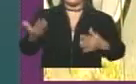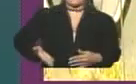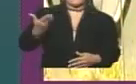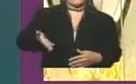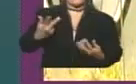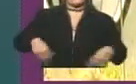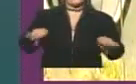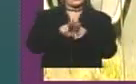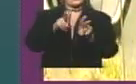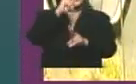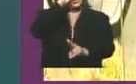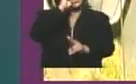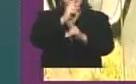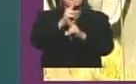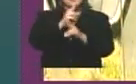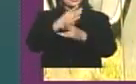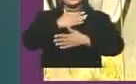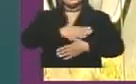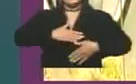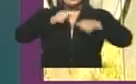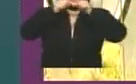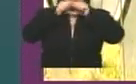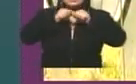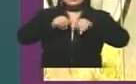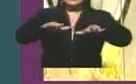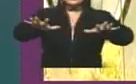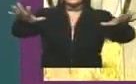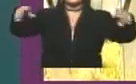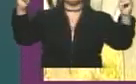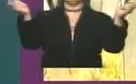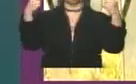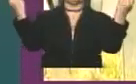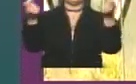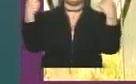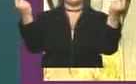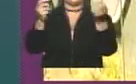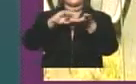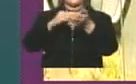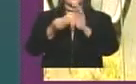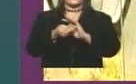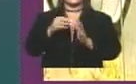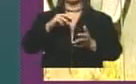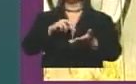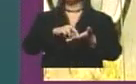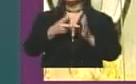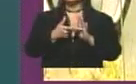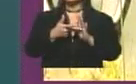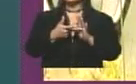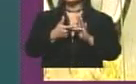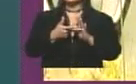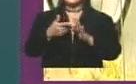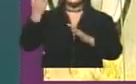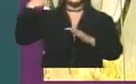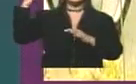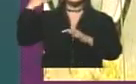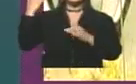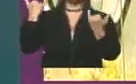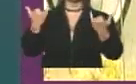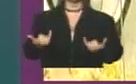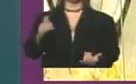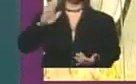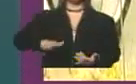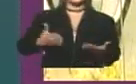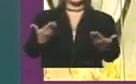debemos respetar, que debemos difundir y que debemos valorar, porque ahí está no solo el pasado, sino el